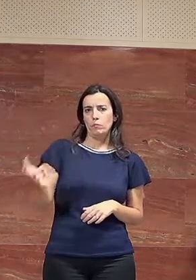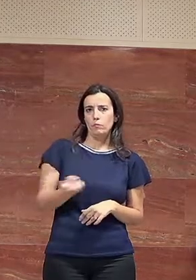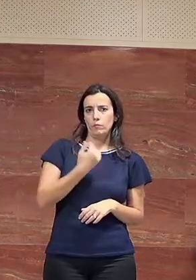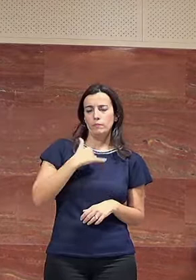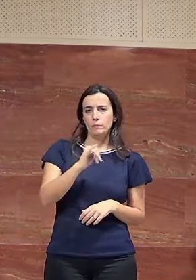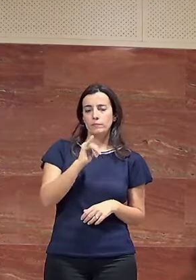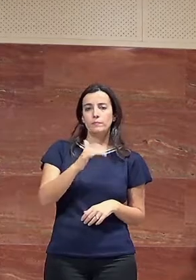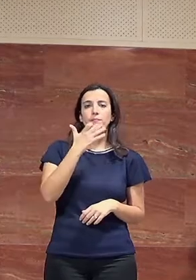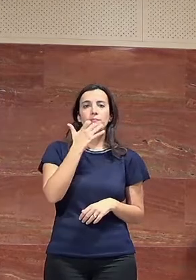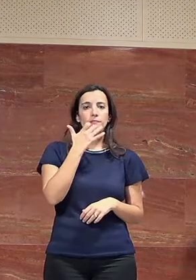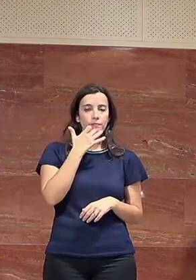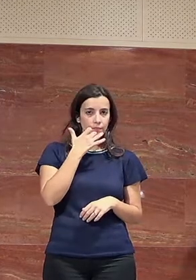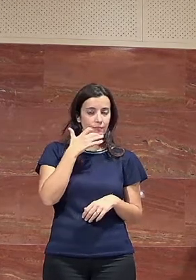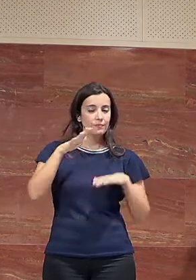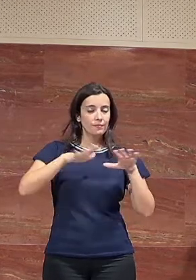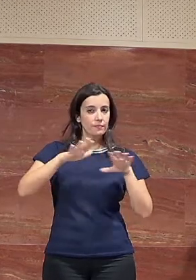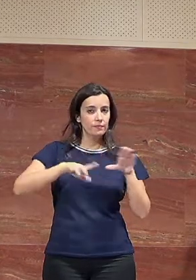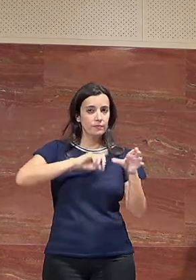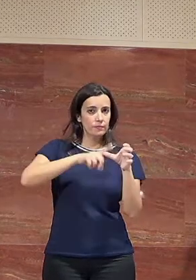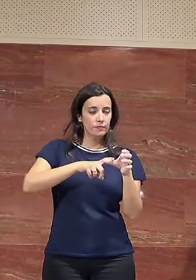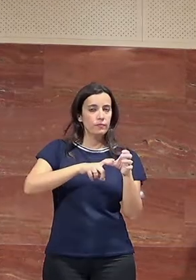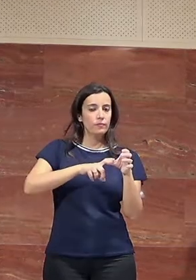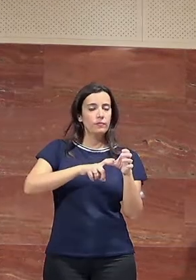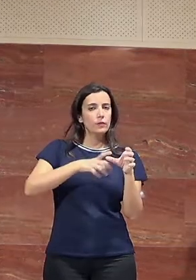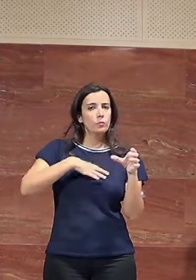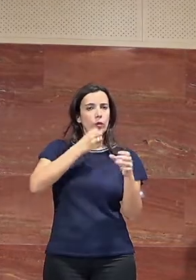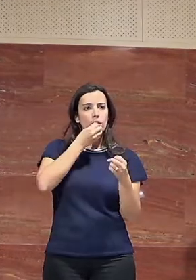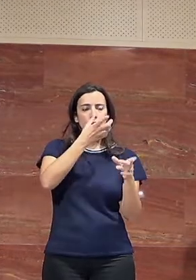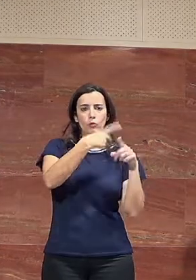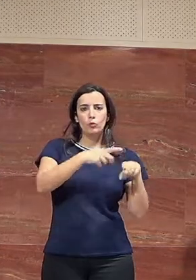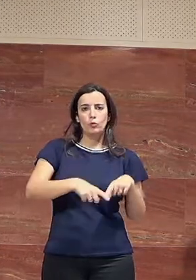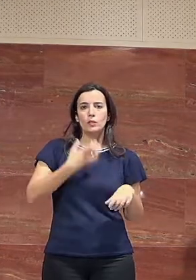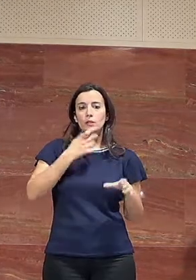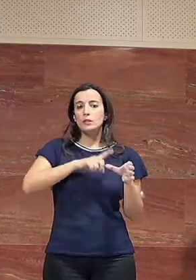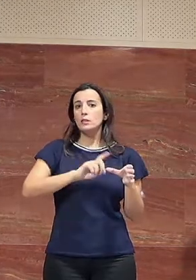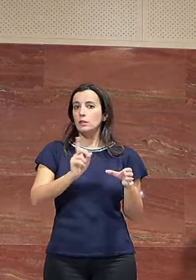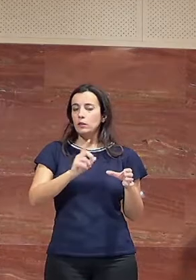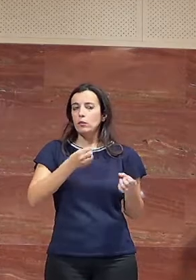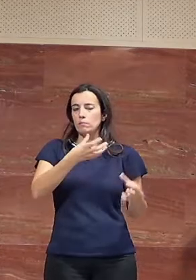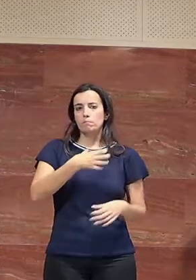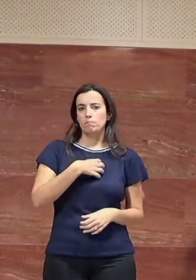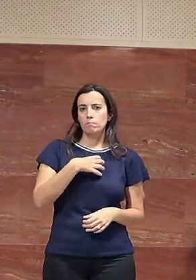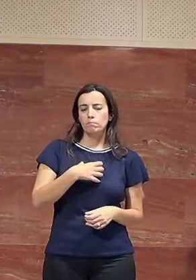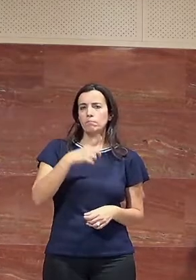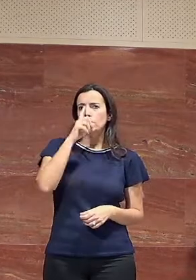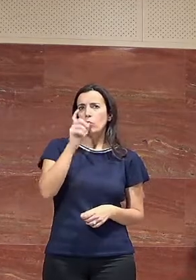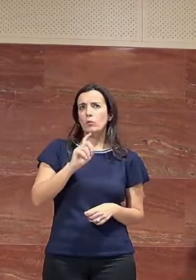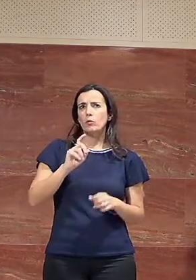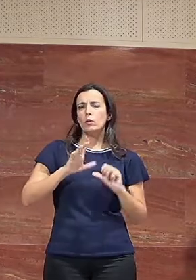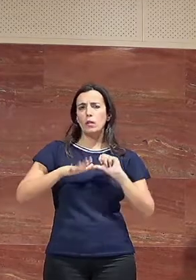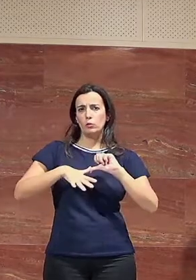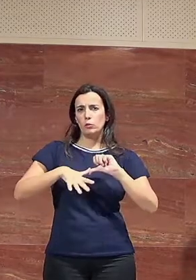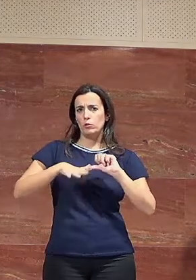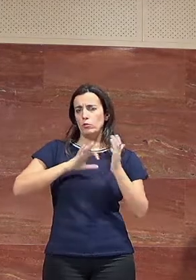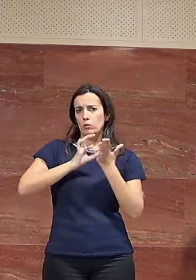tú estás en dinámicas de participación pueden ocurrir cosas que si no estás no pueden ocurrir. Ahí no recuerdo en qué ciudad era de Latinoamérica, donde